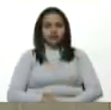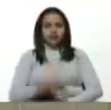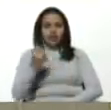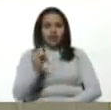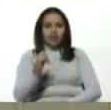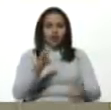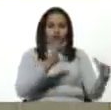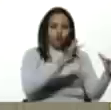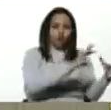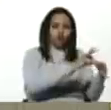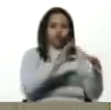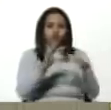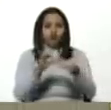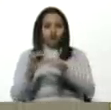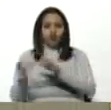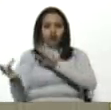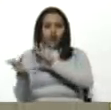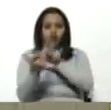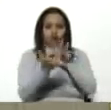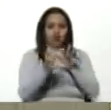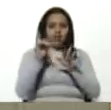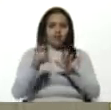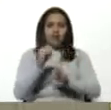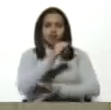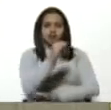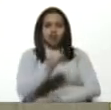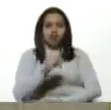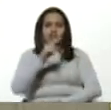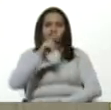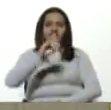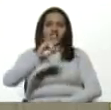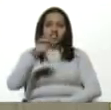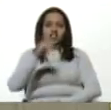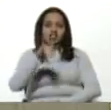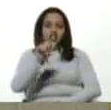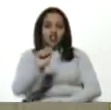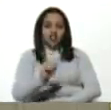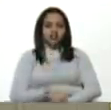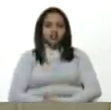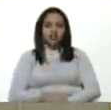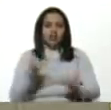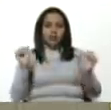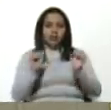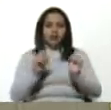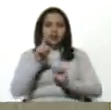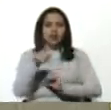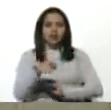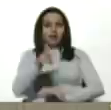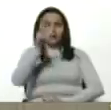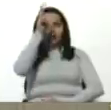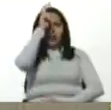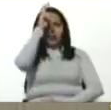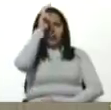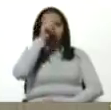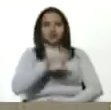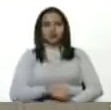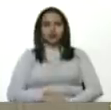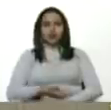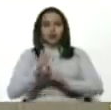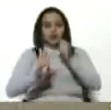incidencia Zulia-El Vigía en el estado Mérida. La incidencia Zulia-Coro-Falcón.